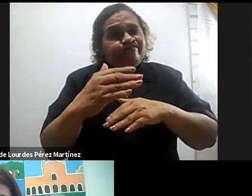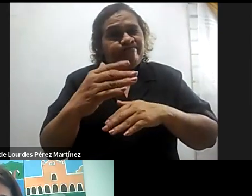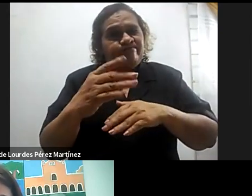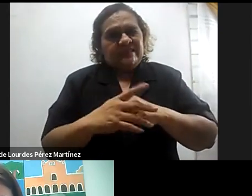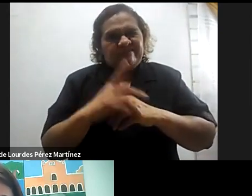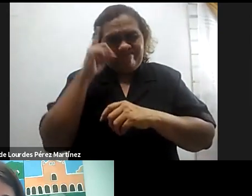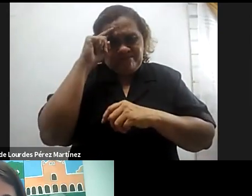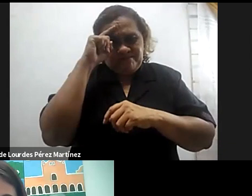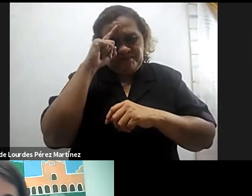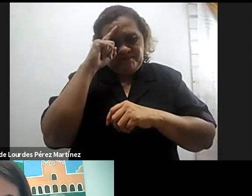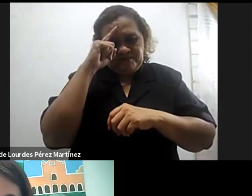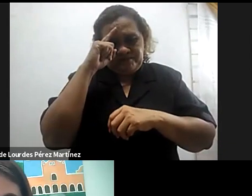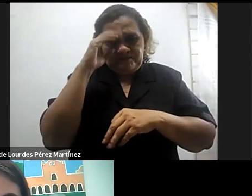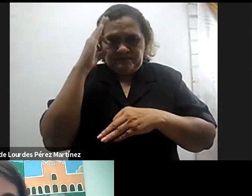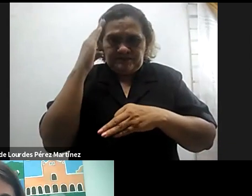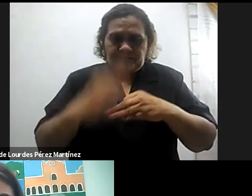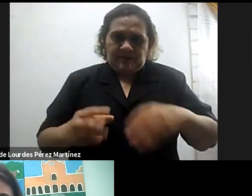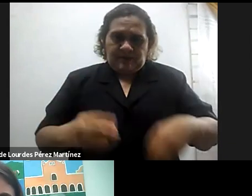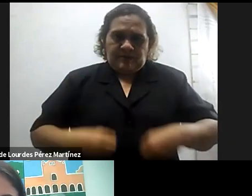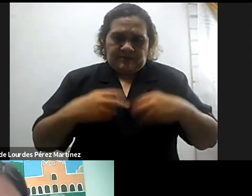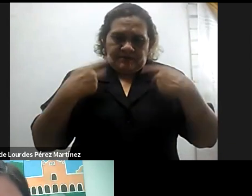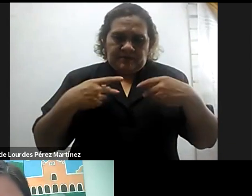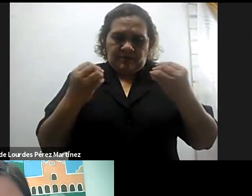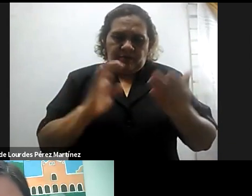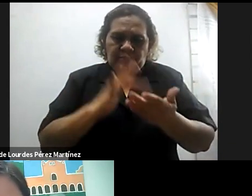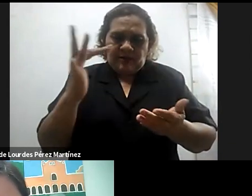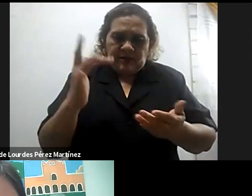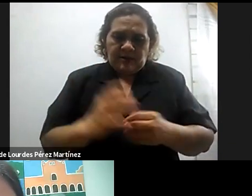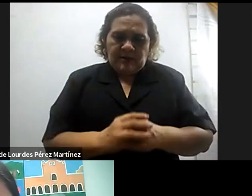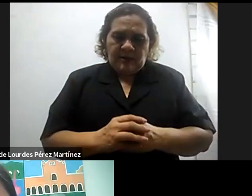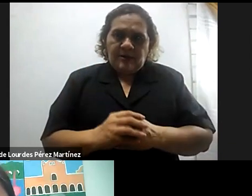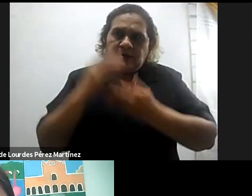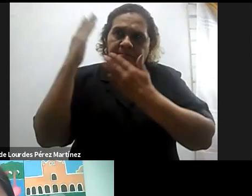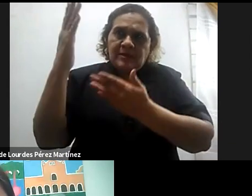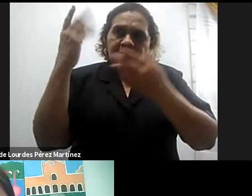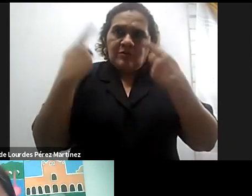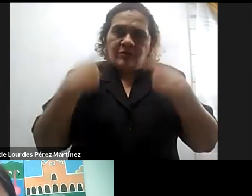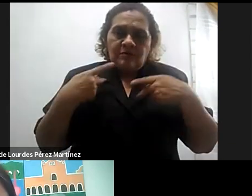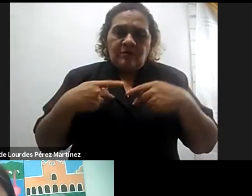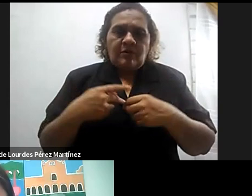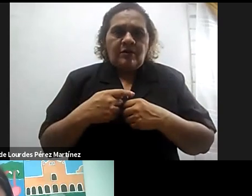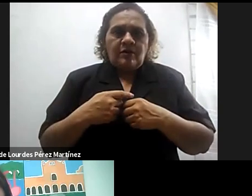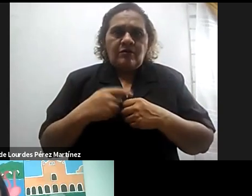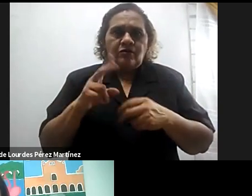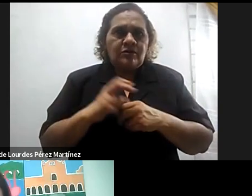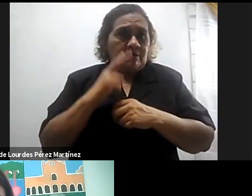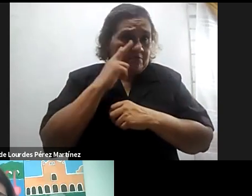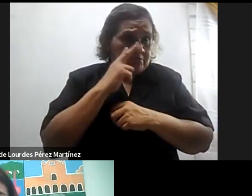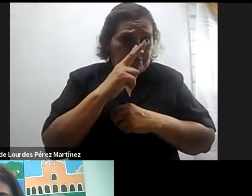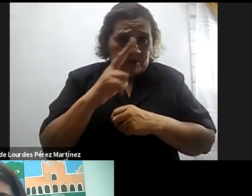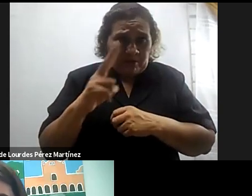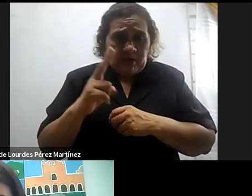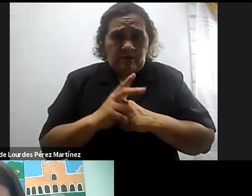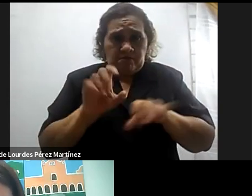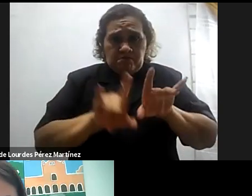que, pues, muchísimas gracias. Les pedimos a las personas que nos están viendo por el Zoom